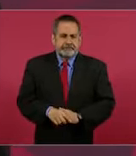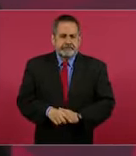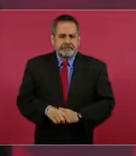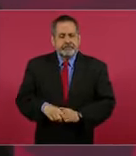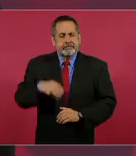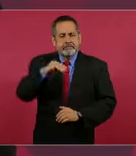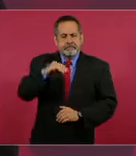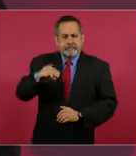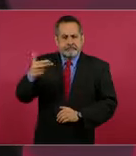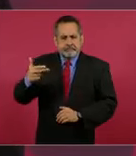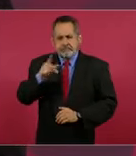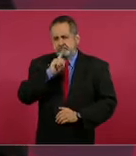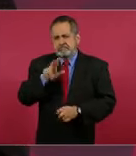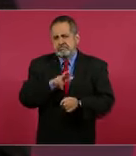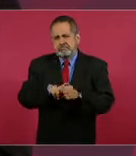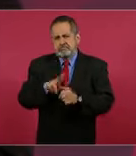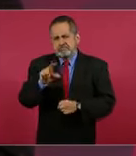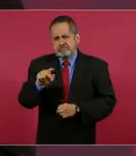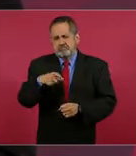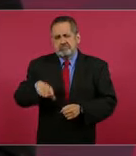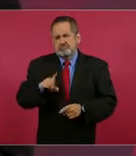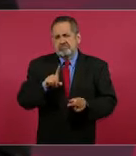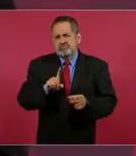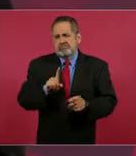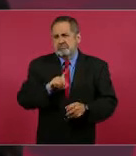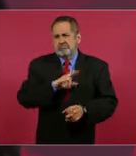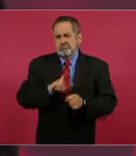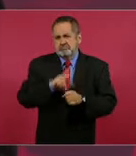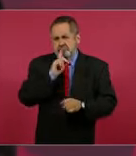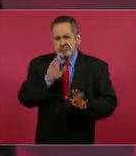no, no tanto.